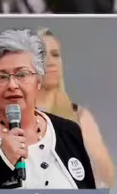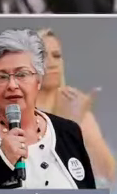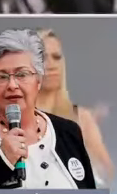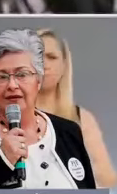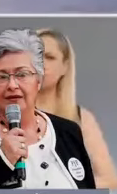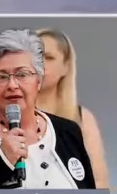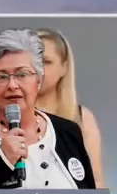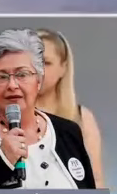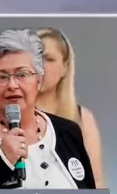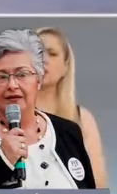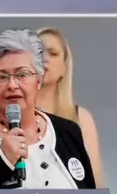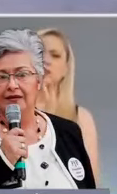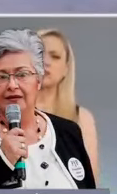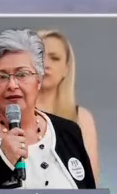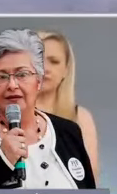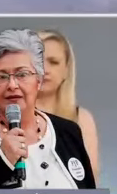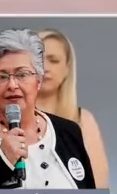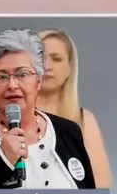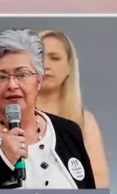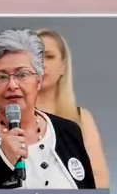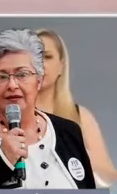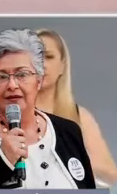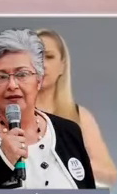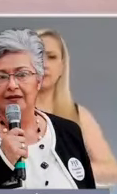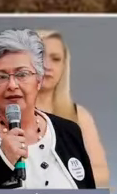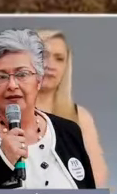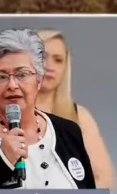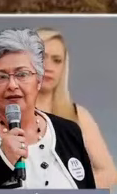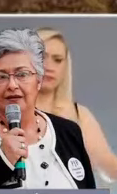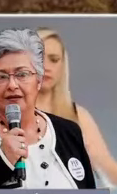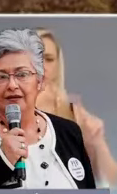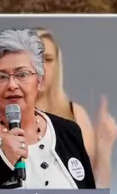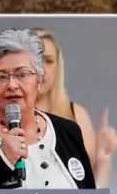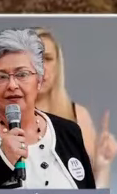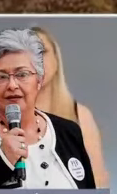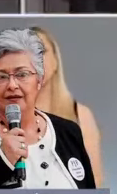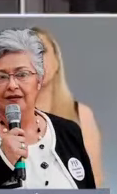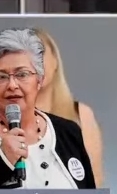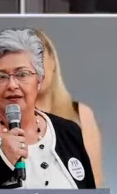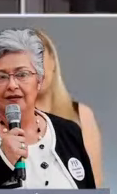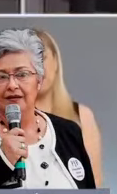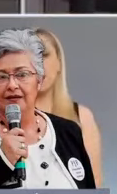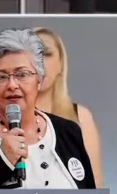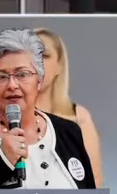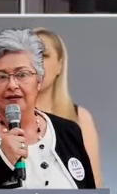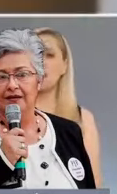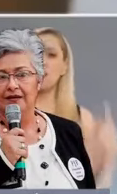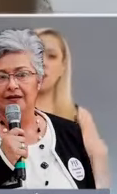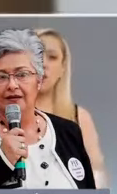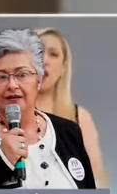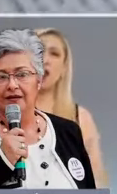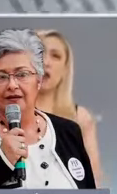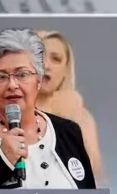lo que queremos demostrar es que no solamente el Poder Judicial de la Federación está luchando por mantener la democracia en el